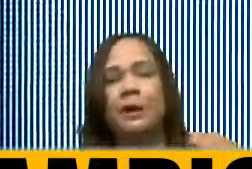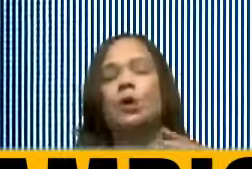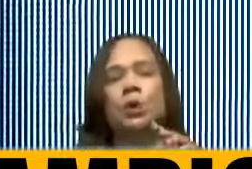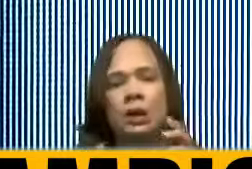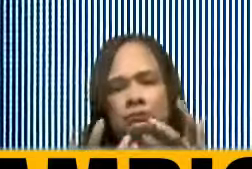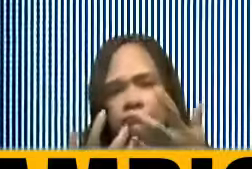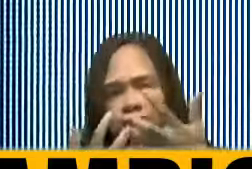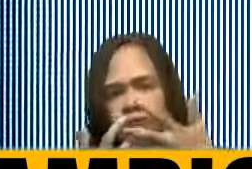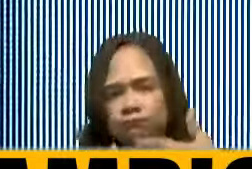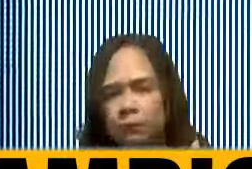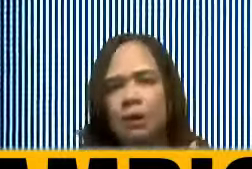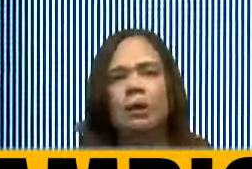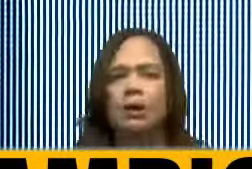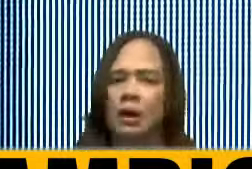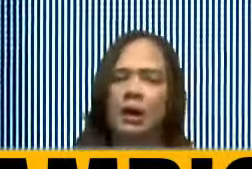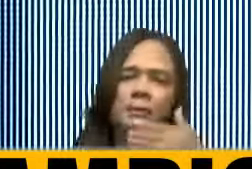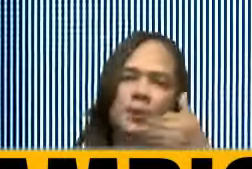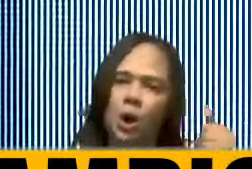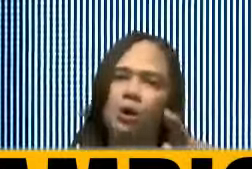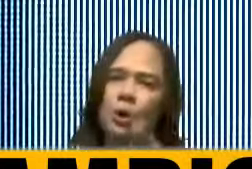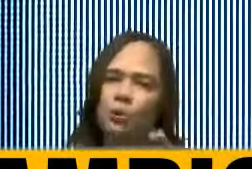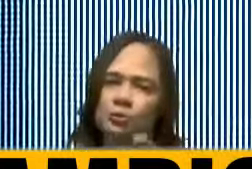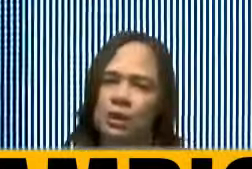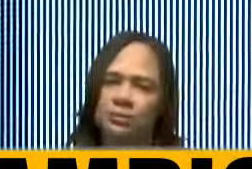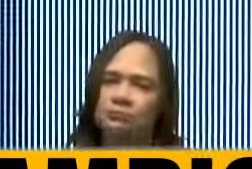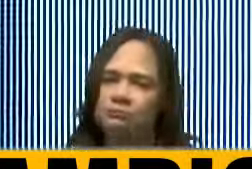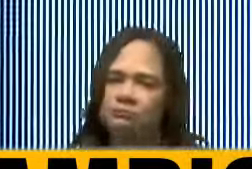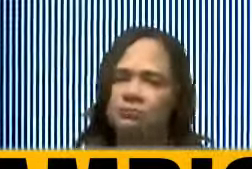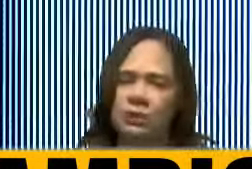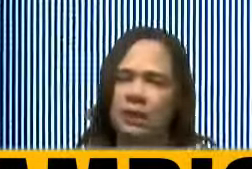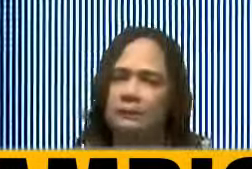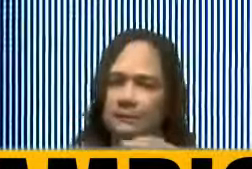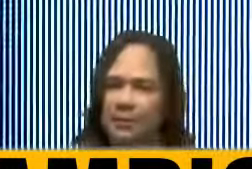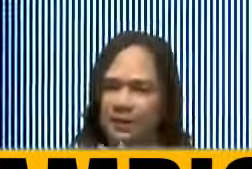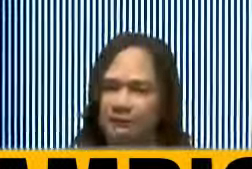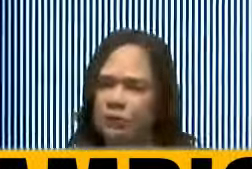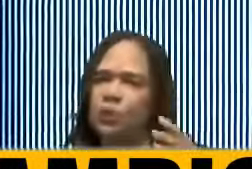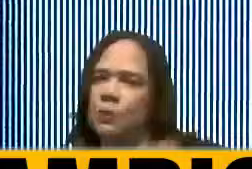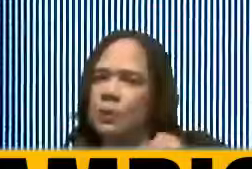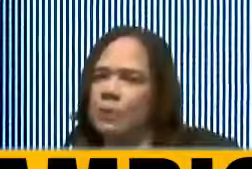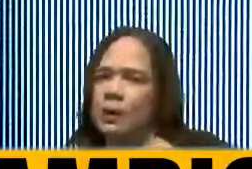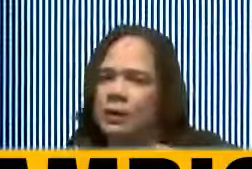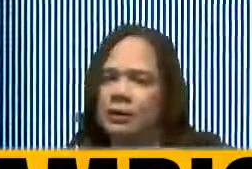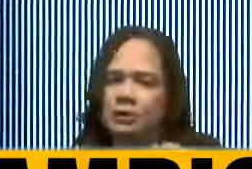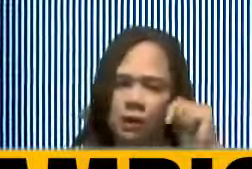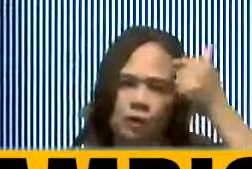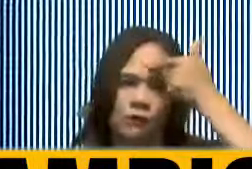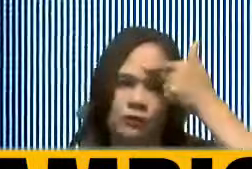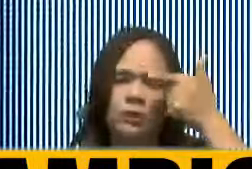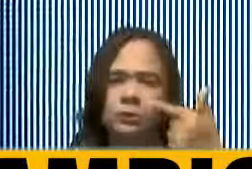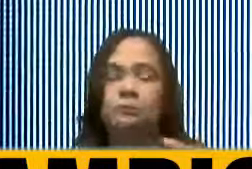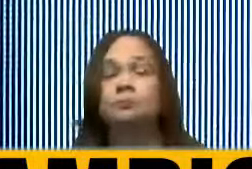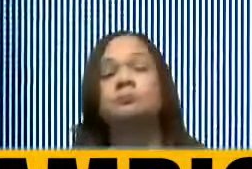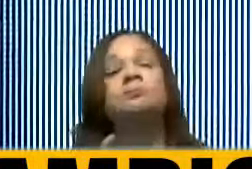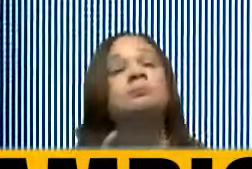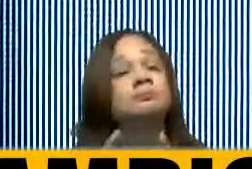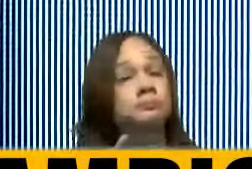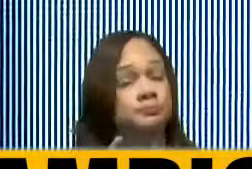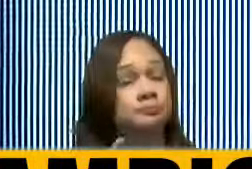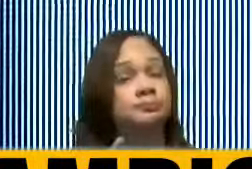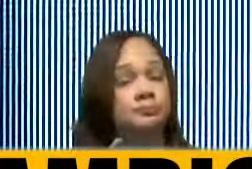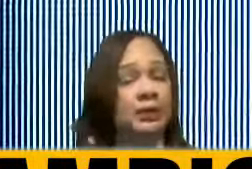adaptación que nos lleva eficiencia y icia Esta es una decisión nuestra que se va a aplicar y